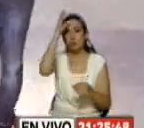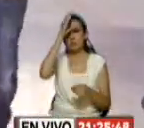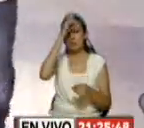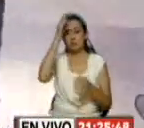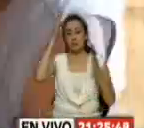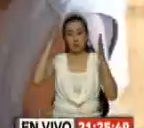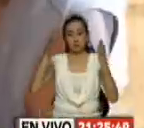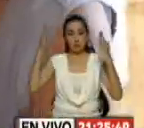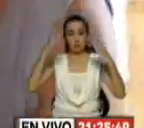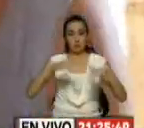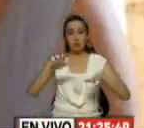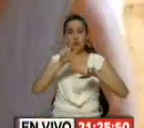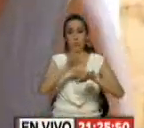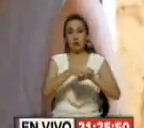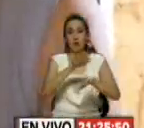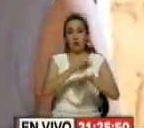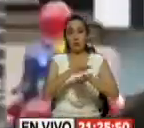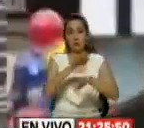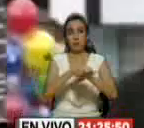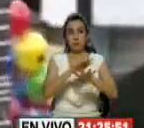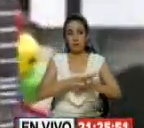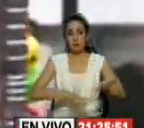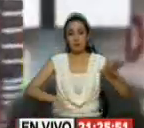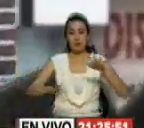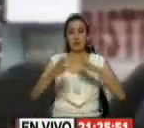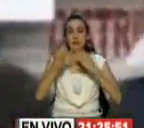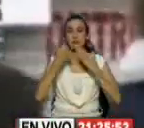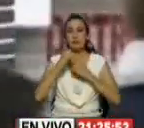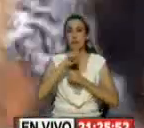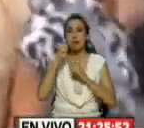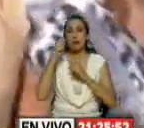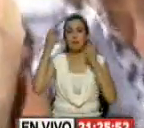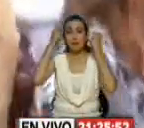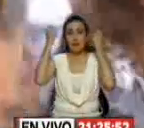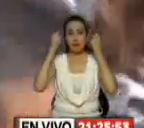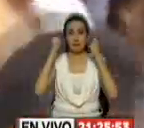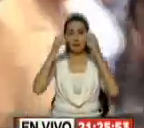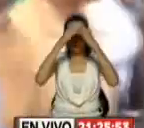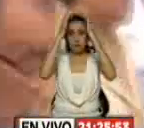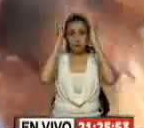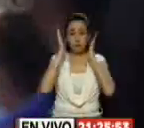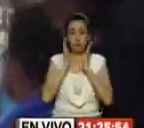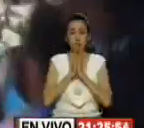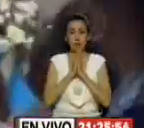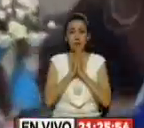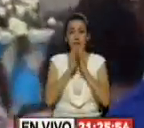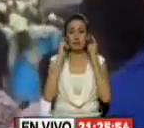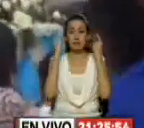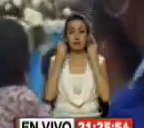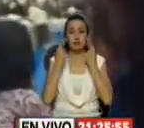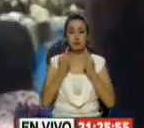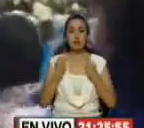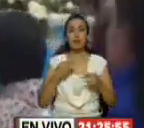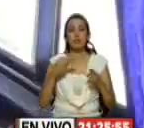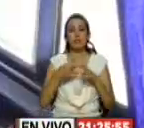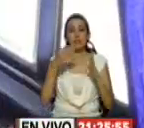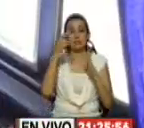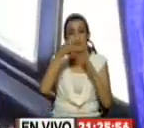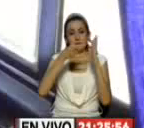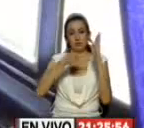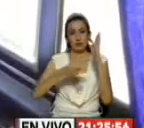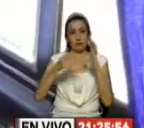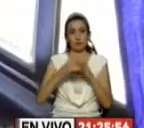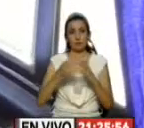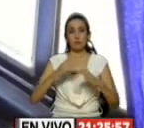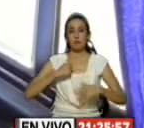terminal terrestre de Machala para viajar a Loja, a visitar a la Churonita, nombre que le ponen a la Virgen en el Santuario del Cisne. Si hace